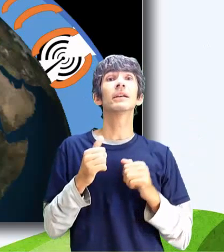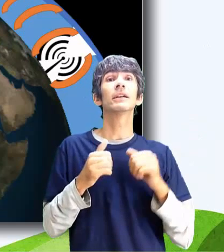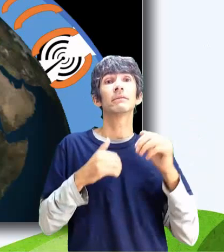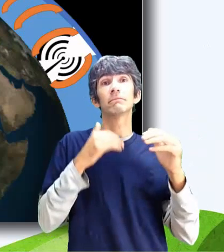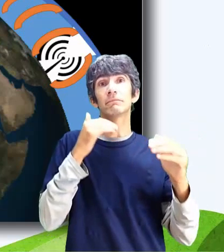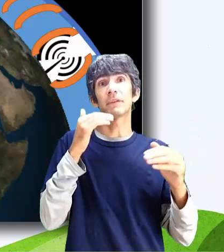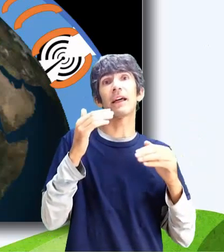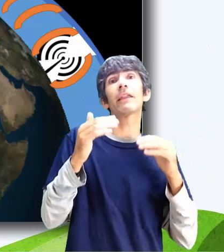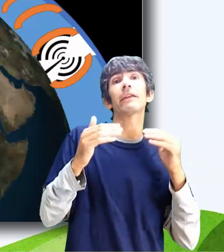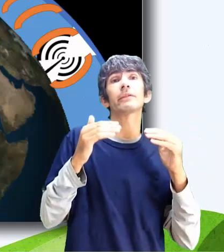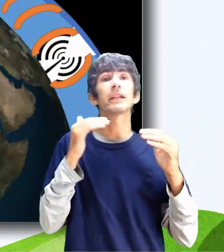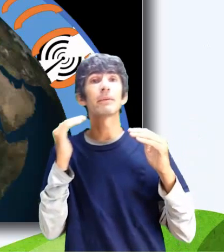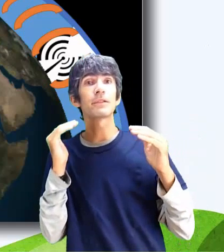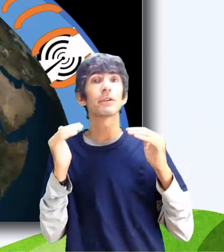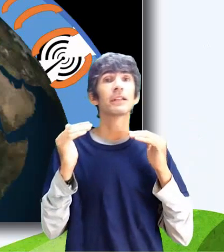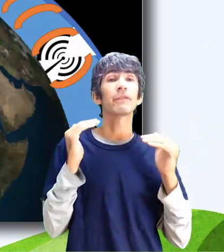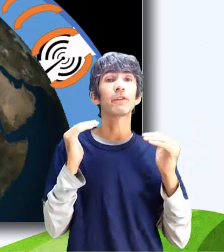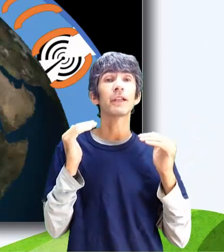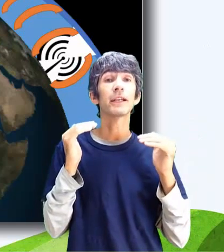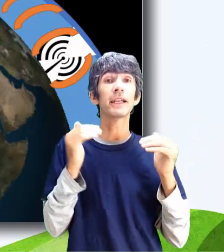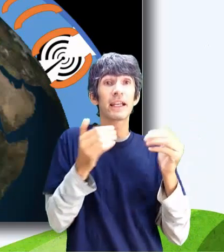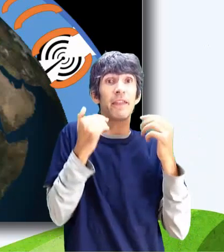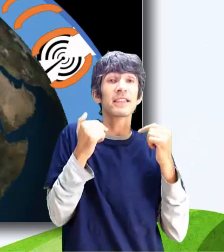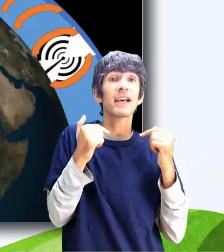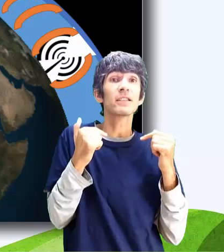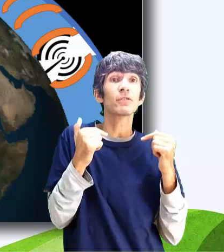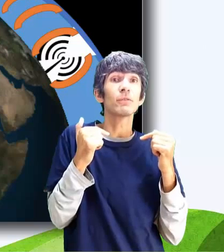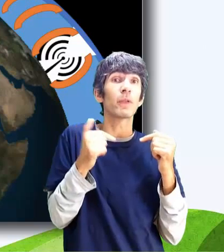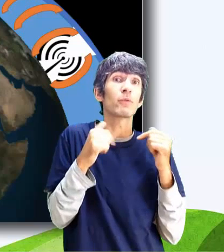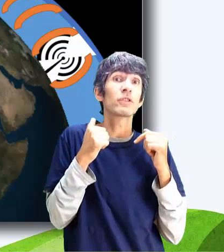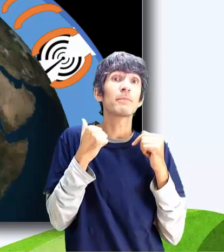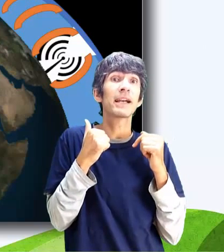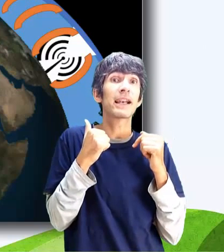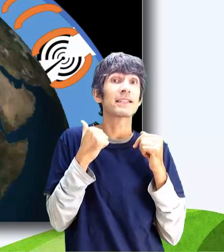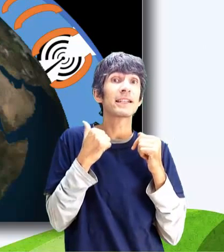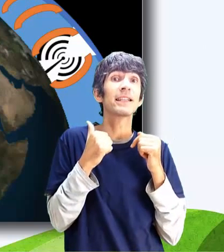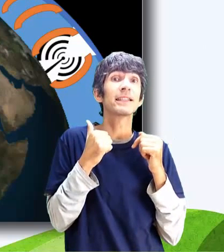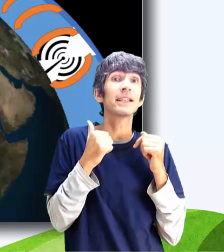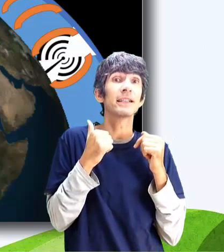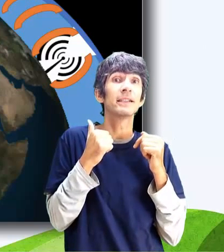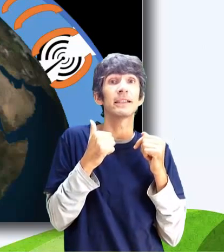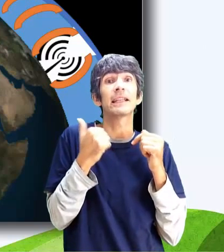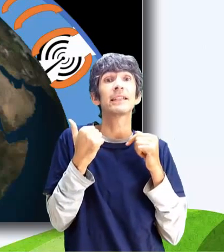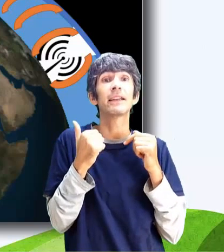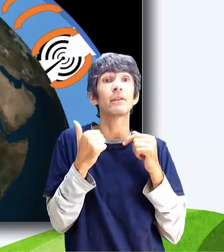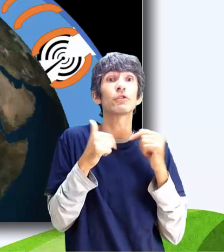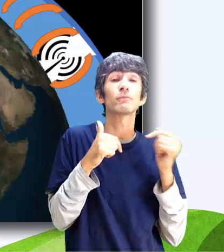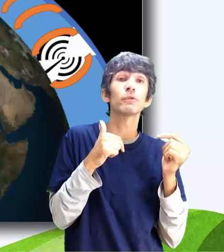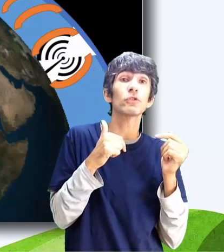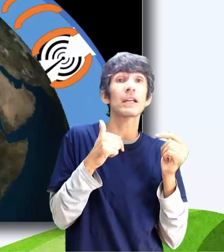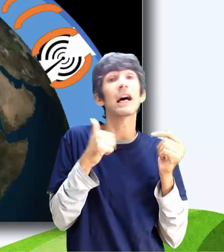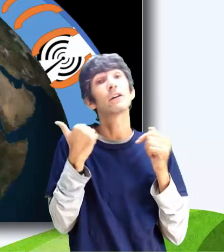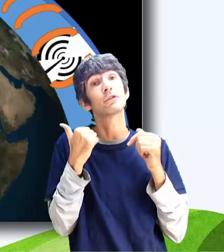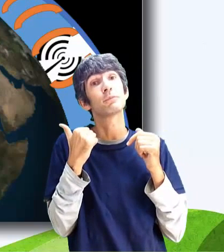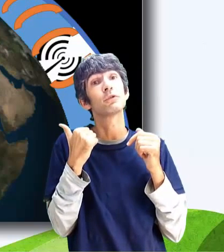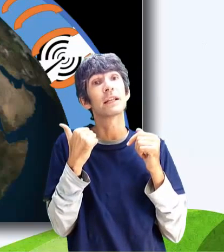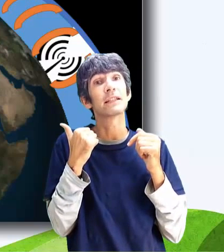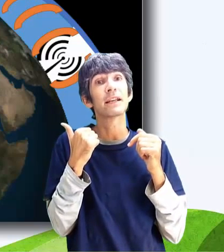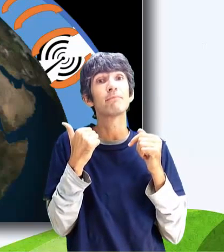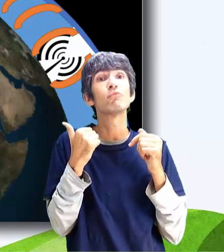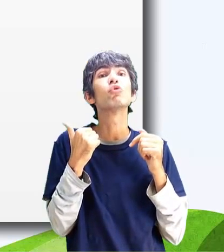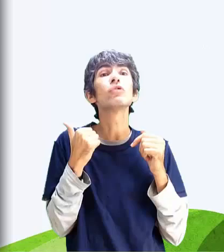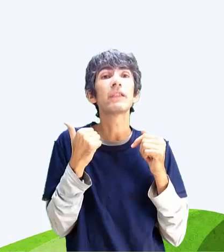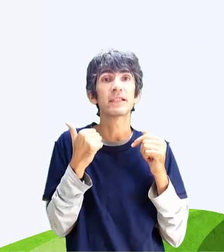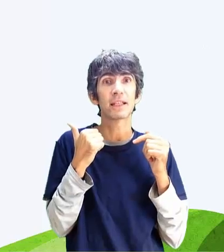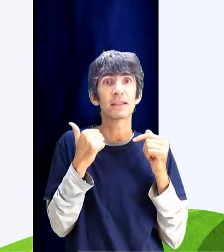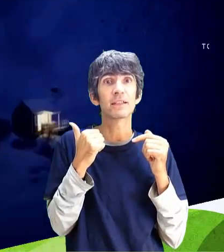telecomunicaciones, radio, televisión, telefonía, y gracias a esto podemos enviar la señal de la tele de unos puntos a otros puntos de la